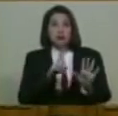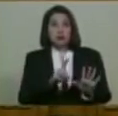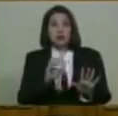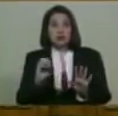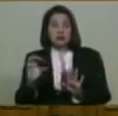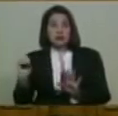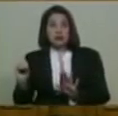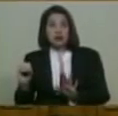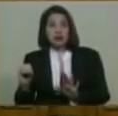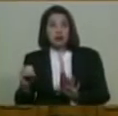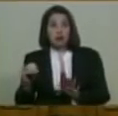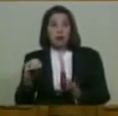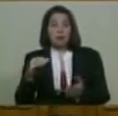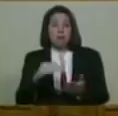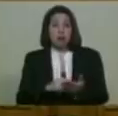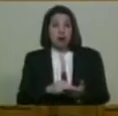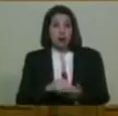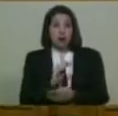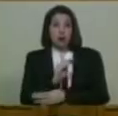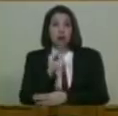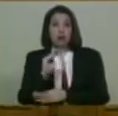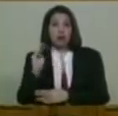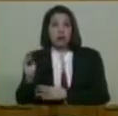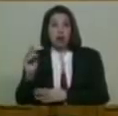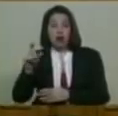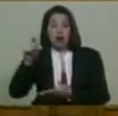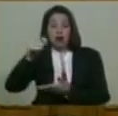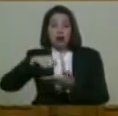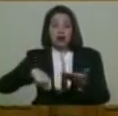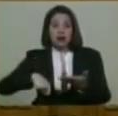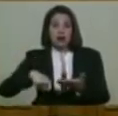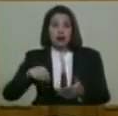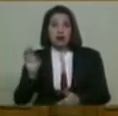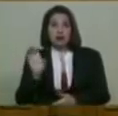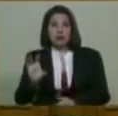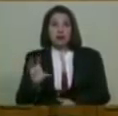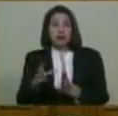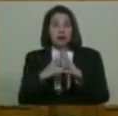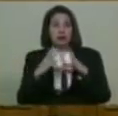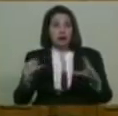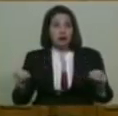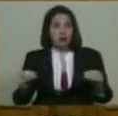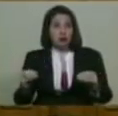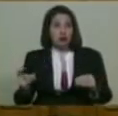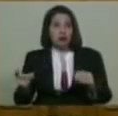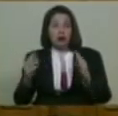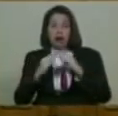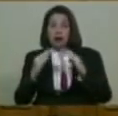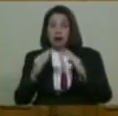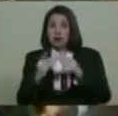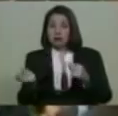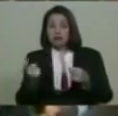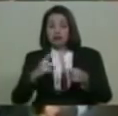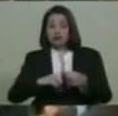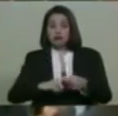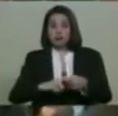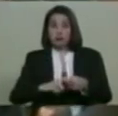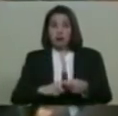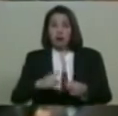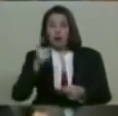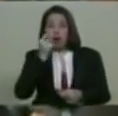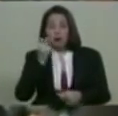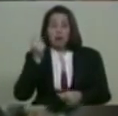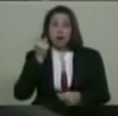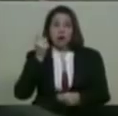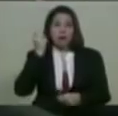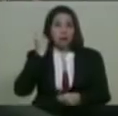1.680.000. La tabla de protección del carnet de la patria a todos los hogares, a las jefas de hogares y a los jefes de hogares,